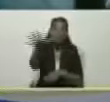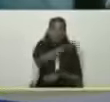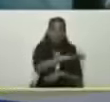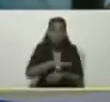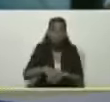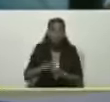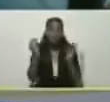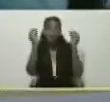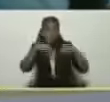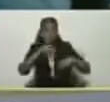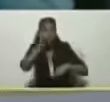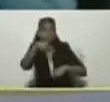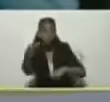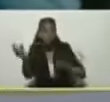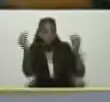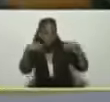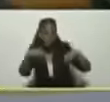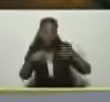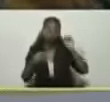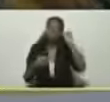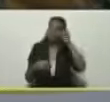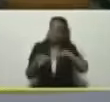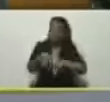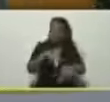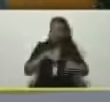¿Están de acuerdo?